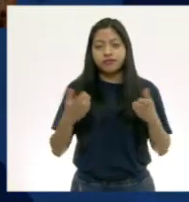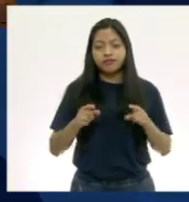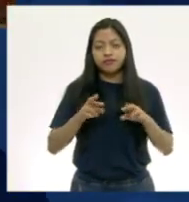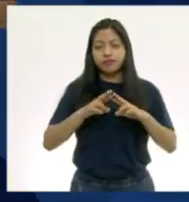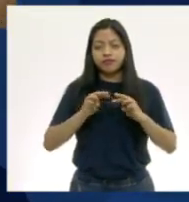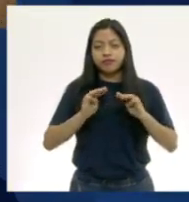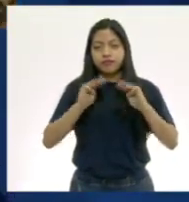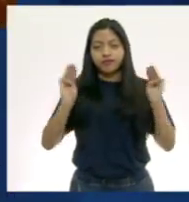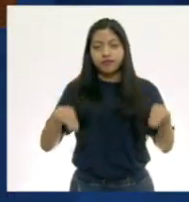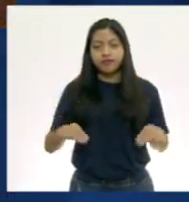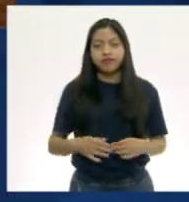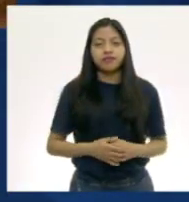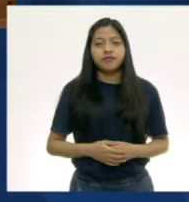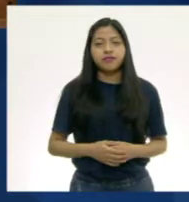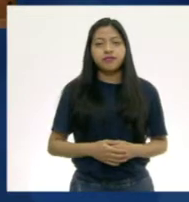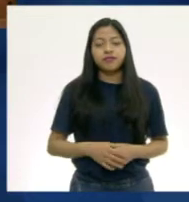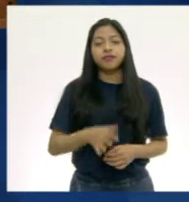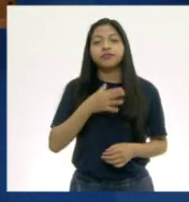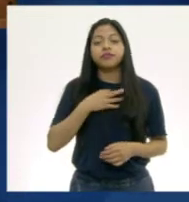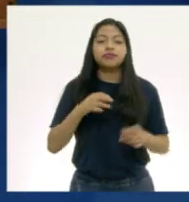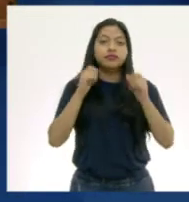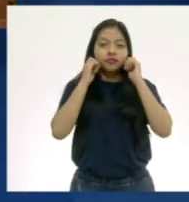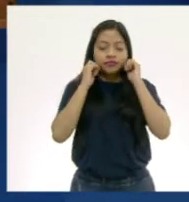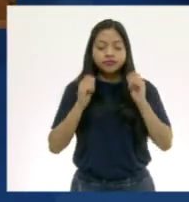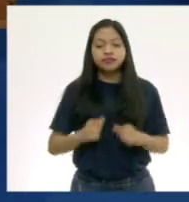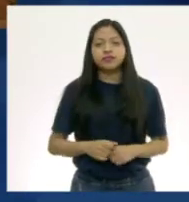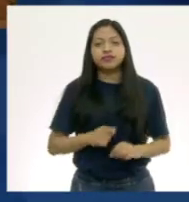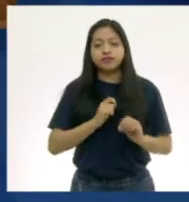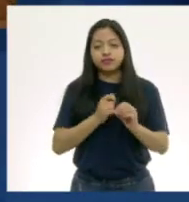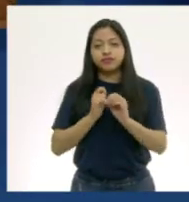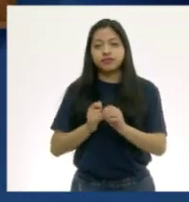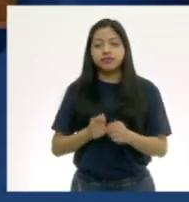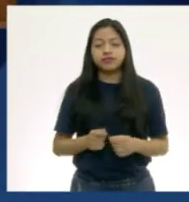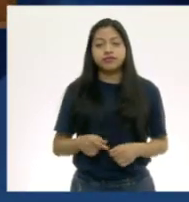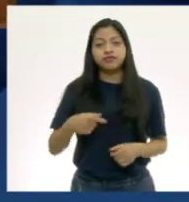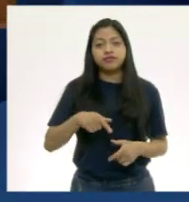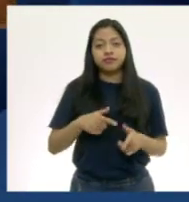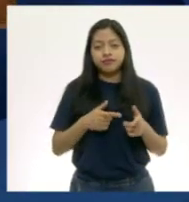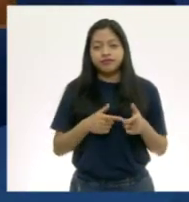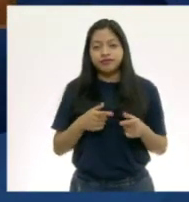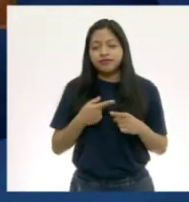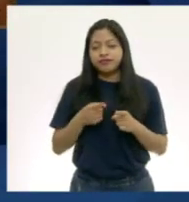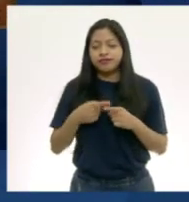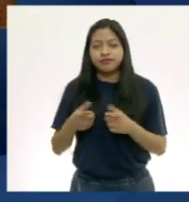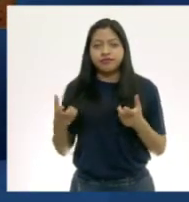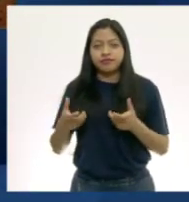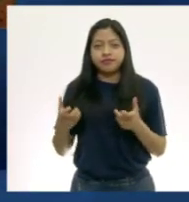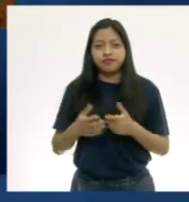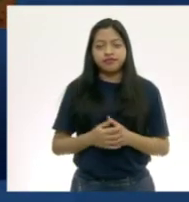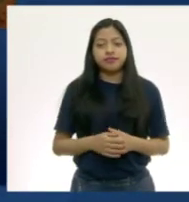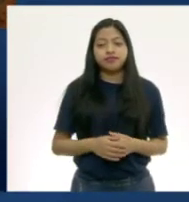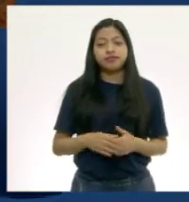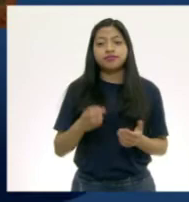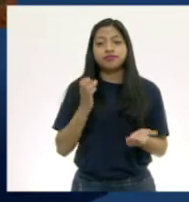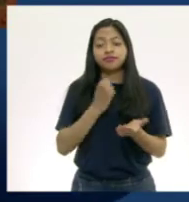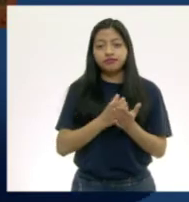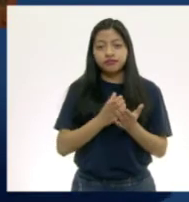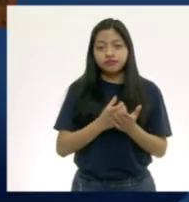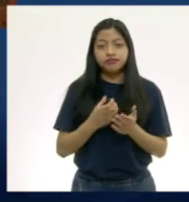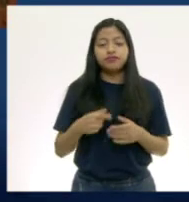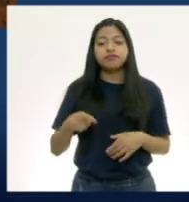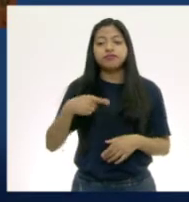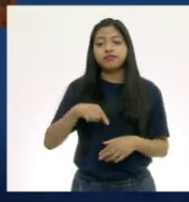muebles, los orfebres y los joyeros que elaboraron las armas, así como los aderezos de cobre y los ornamentos para